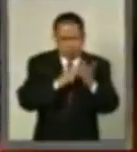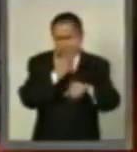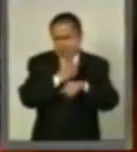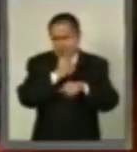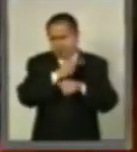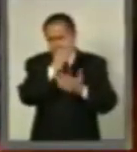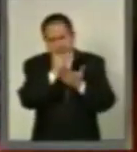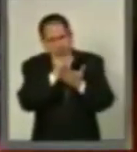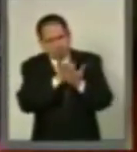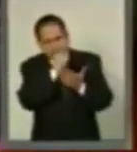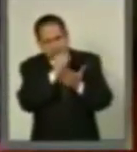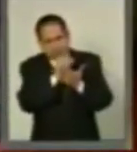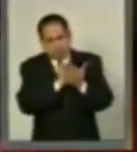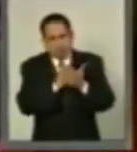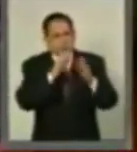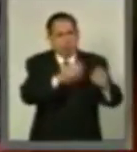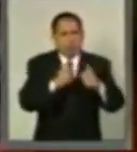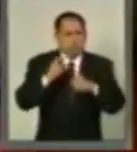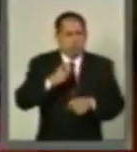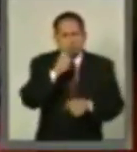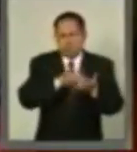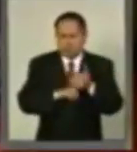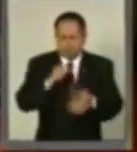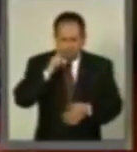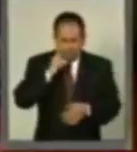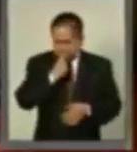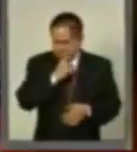Unidos, o son regresos voluntarios.